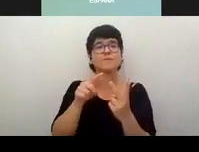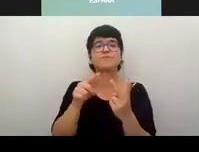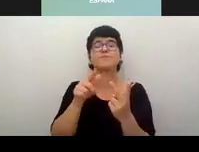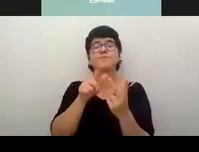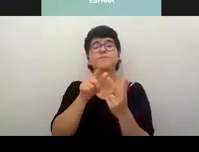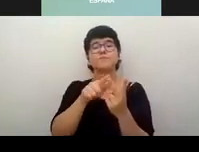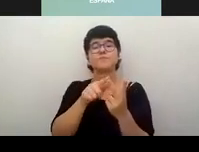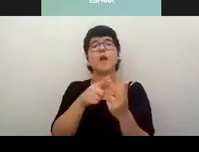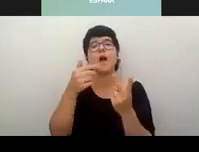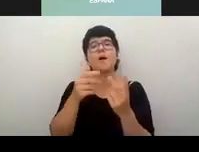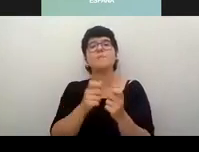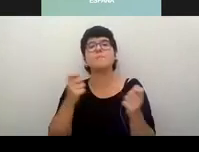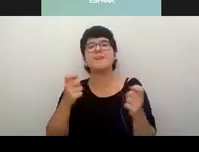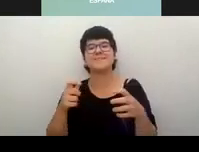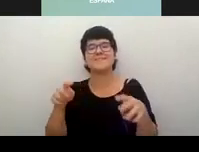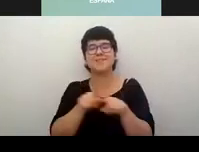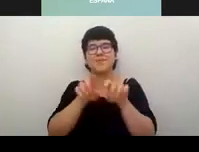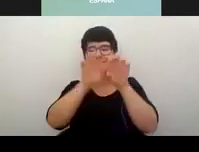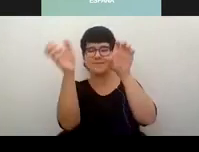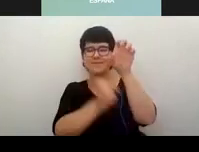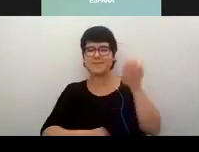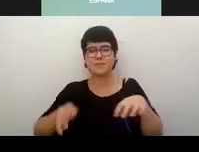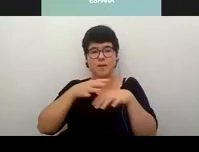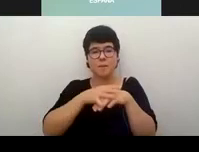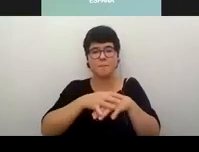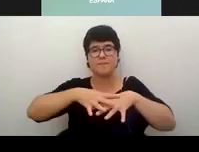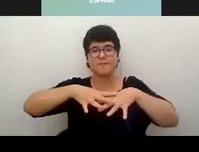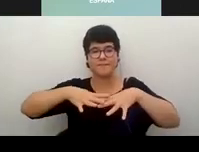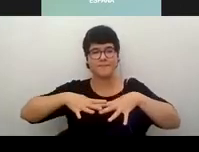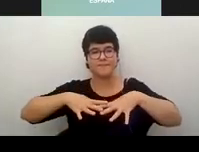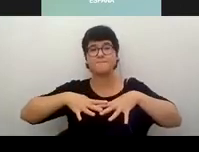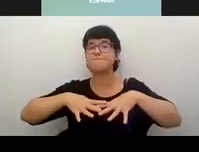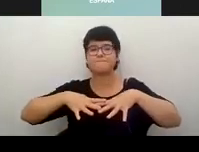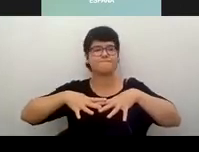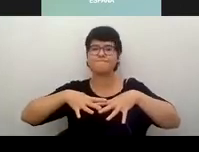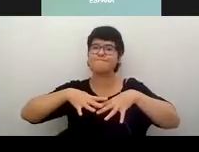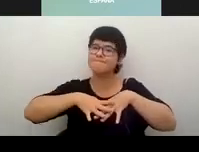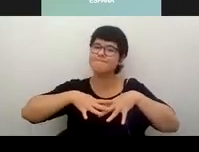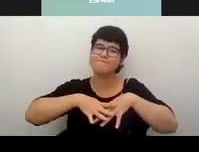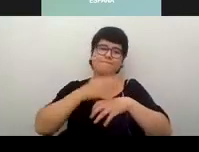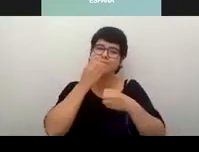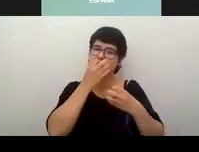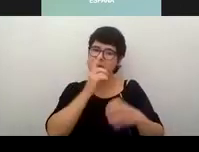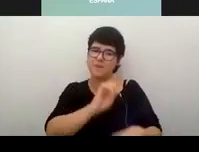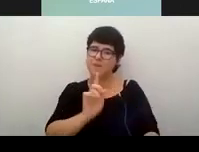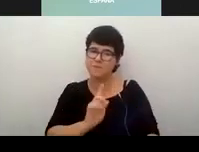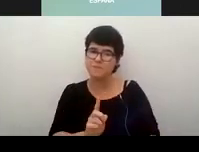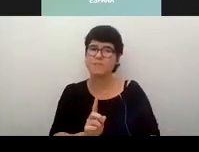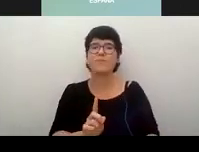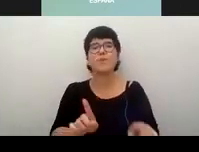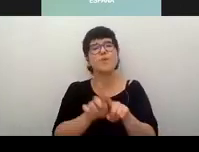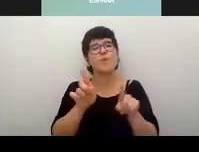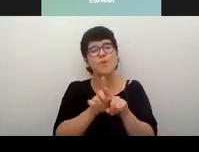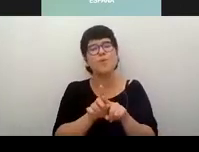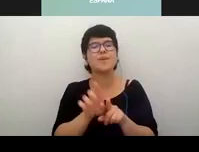la permeabilidad intestinal. No se repara el intestino como debiera, no se utiliza de la misma manera en los ácidos grasos de cadena corta